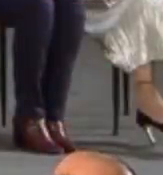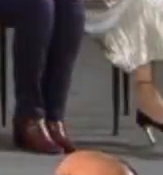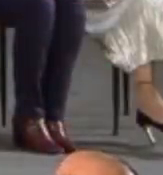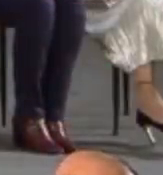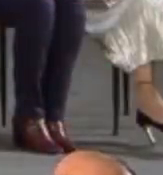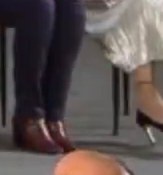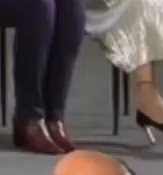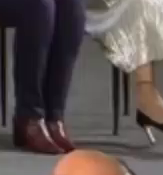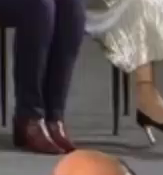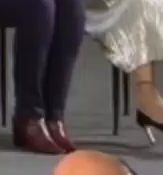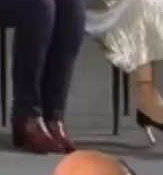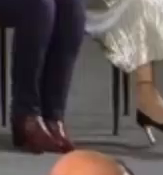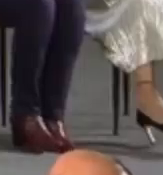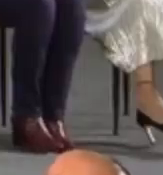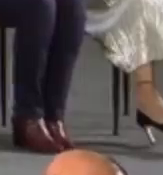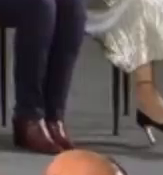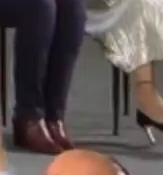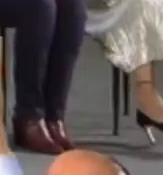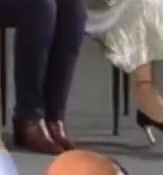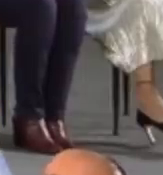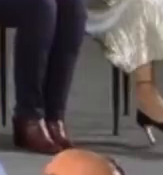Viejos los cerros.